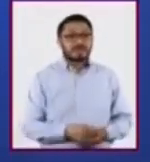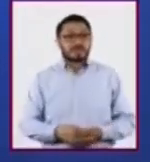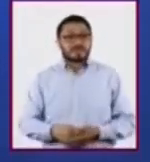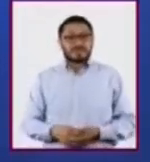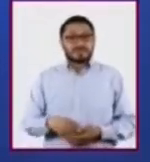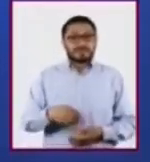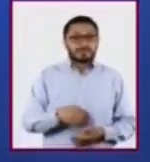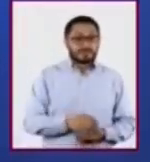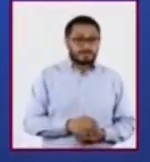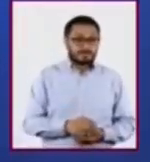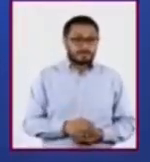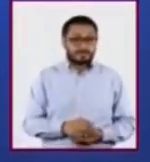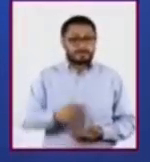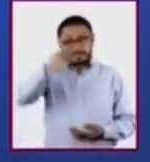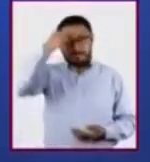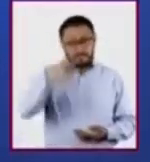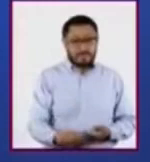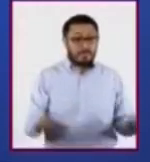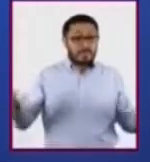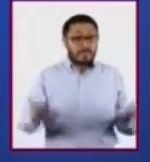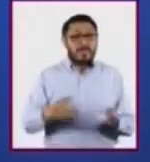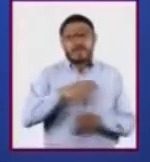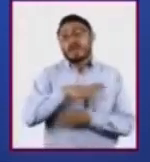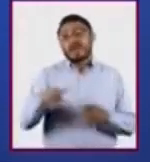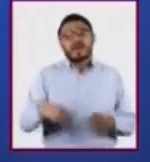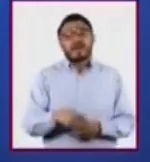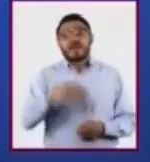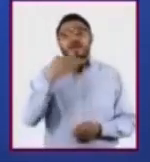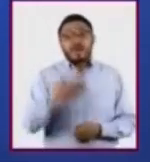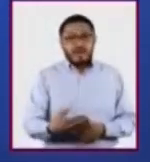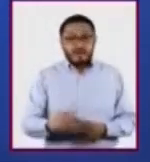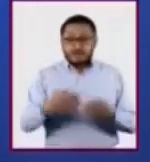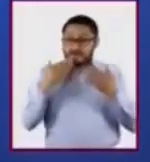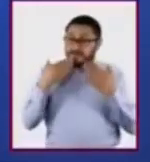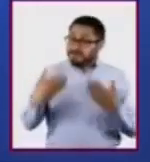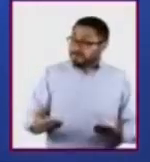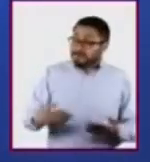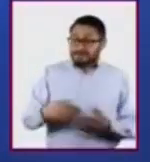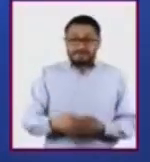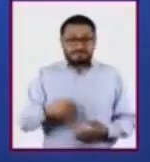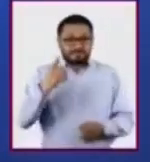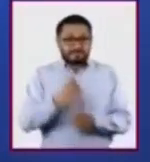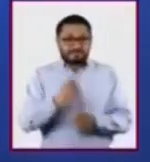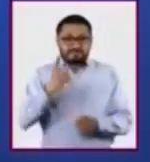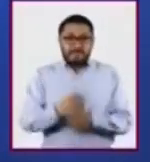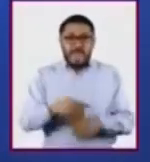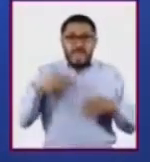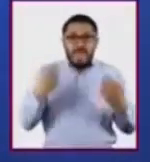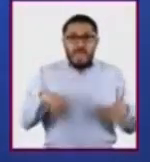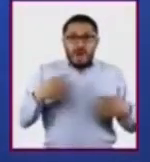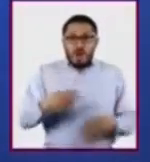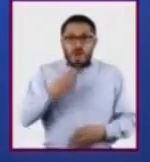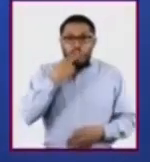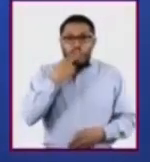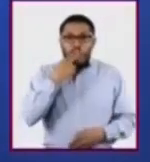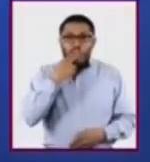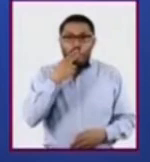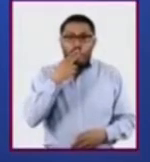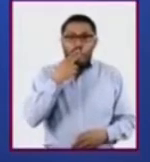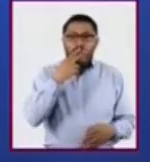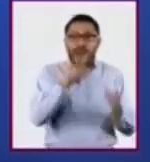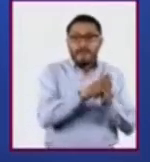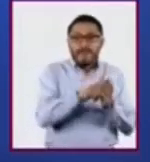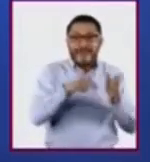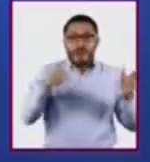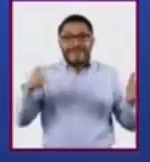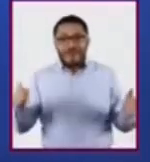poder hacer la elaboración de nuestro material. Muy bien, primeramente vamos a tomar el periódico